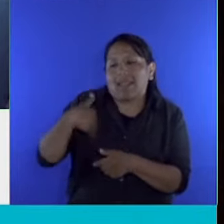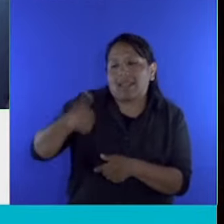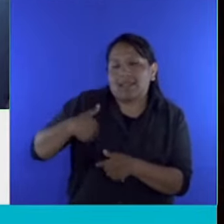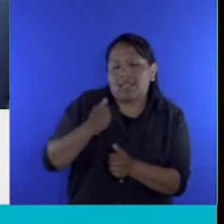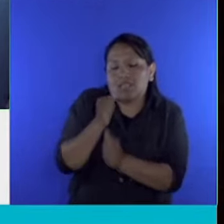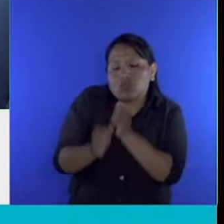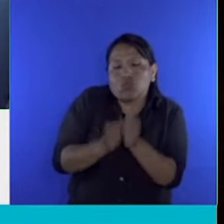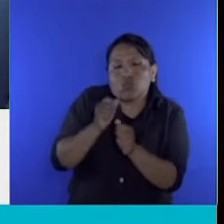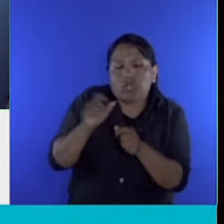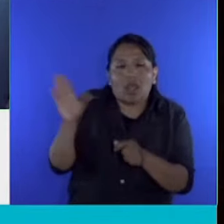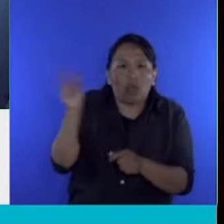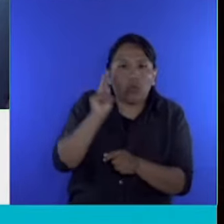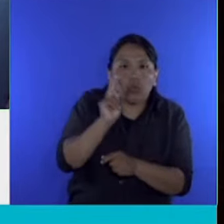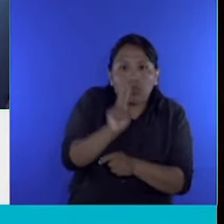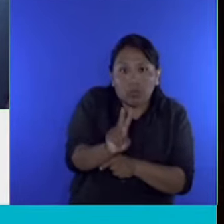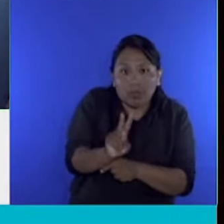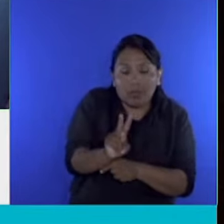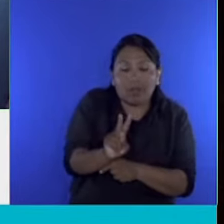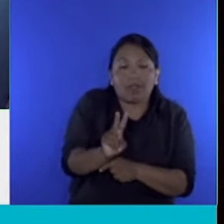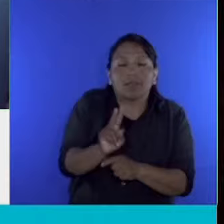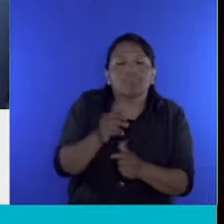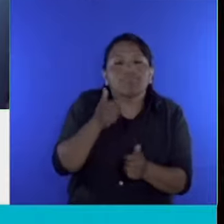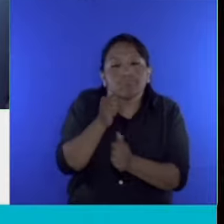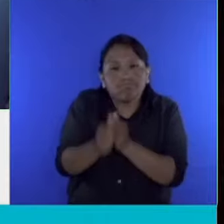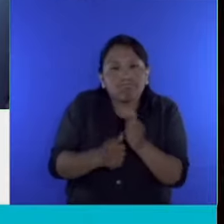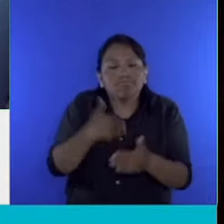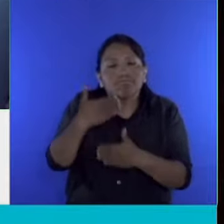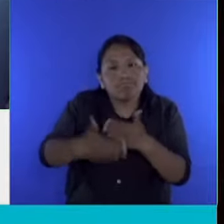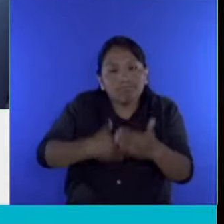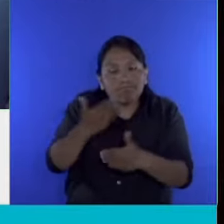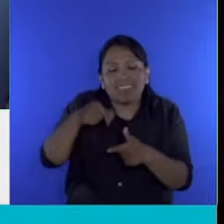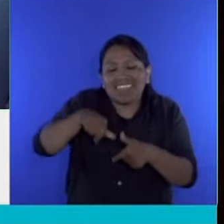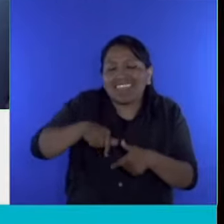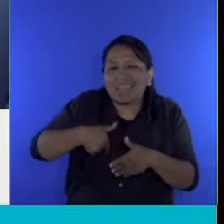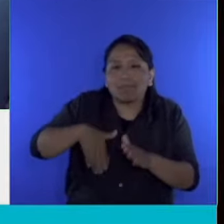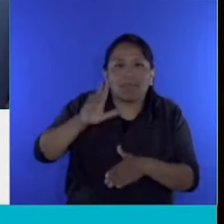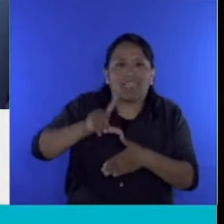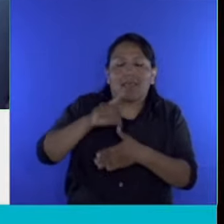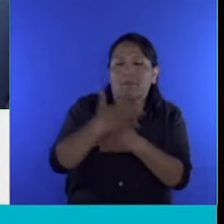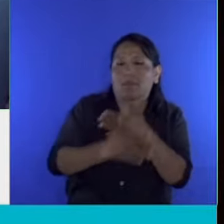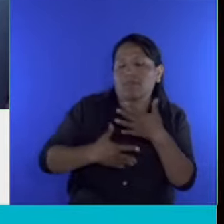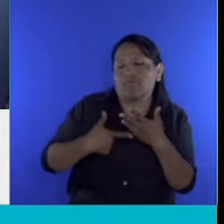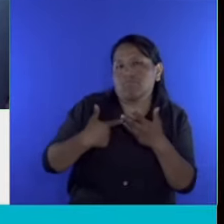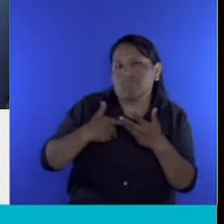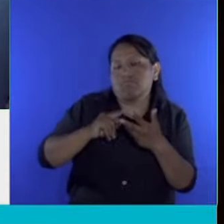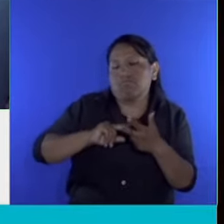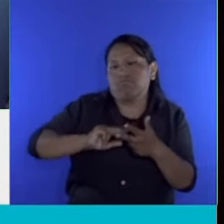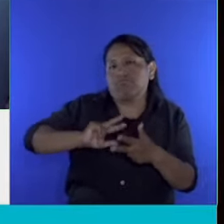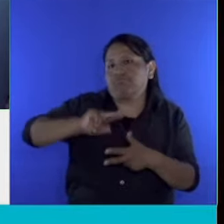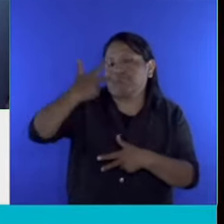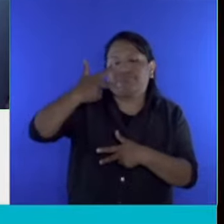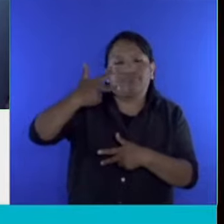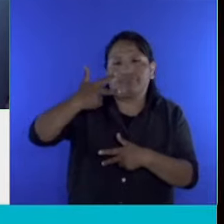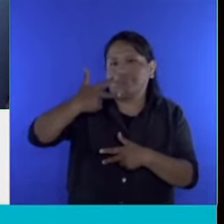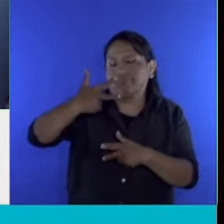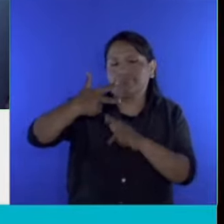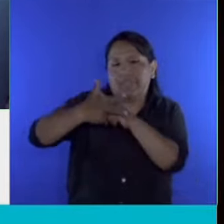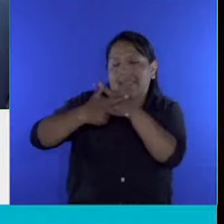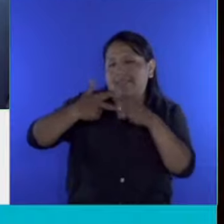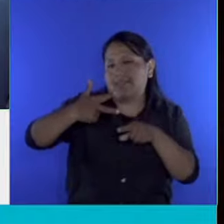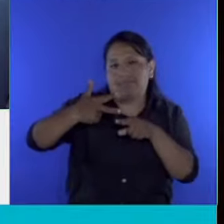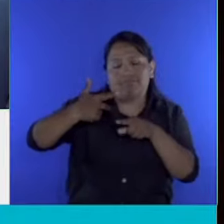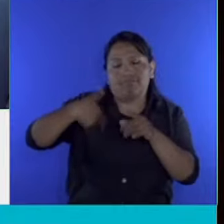cinematográficas audiovisuales desarrolladas de América Latina como una de las tres más